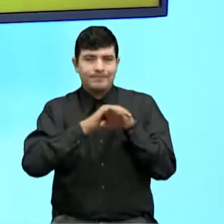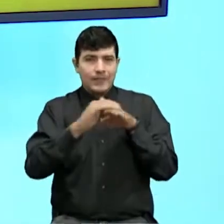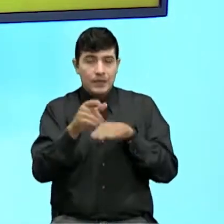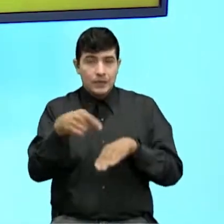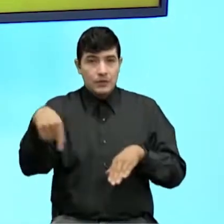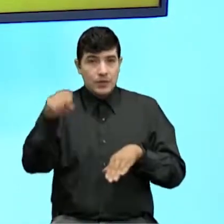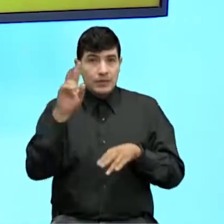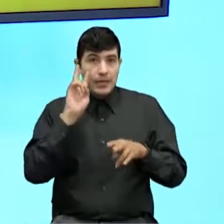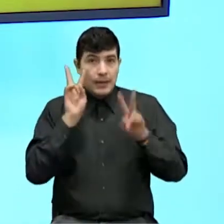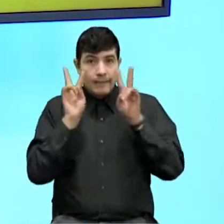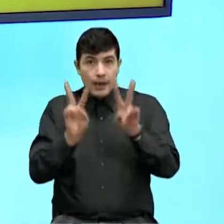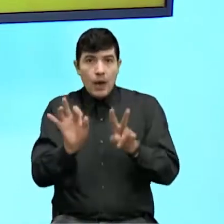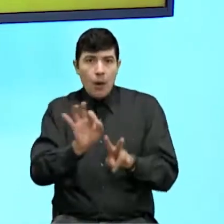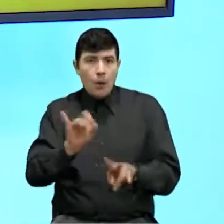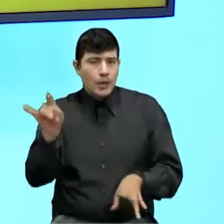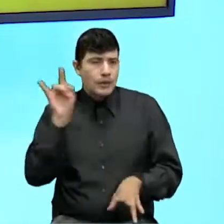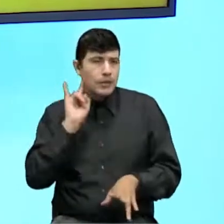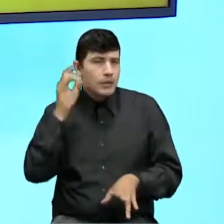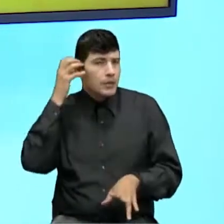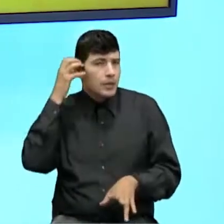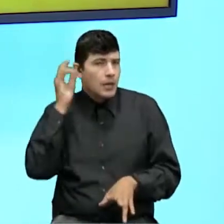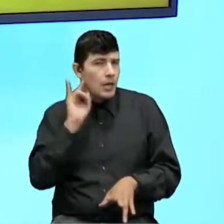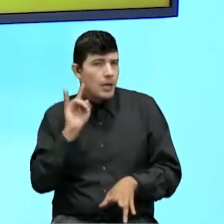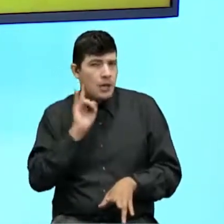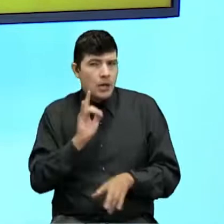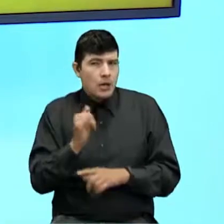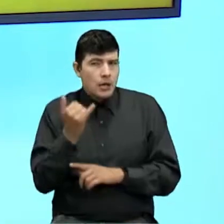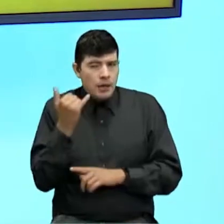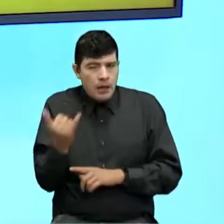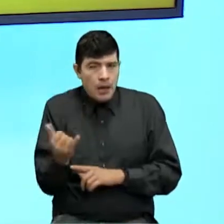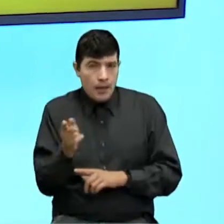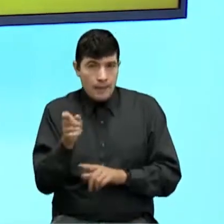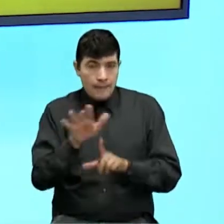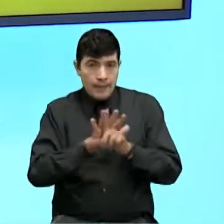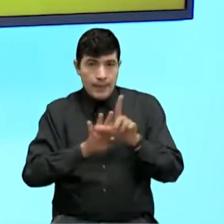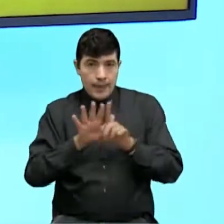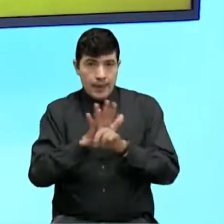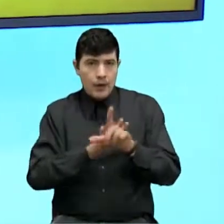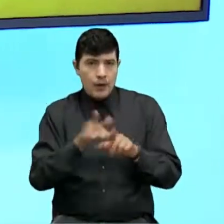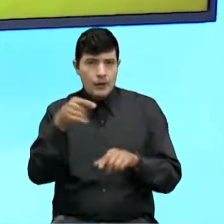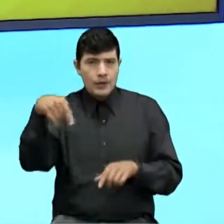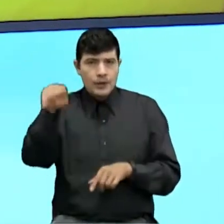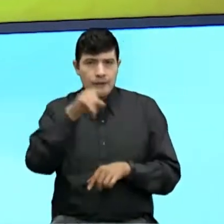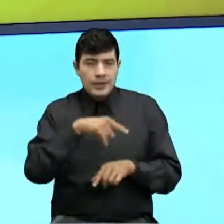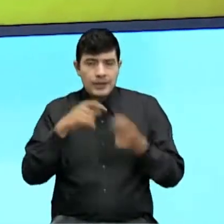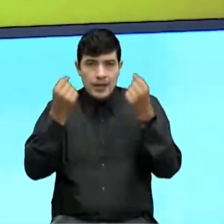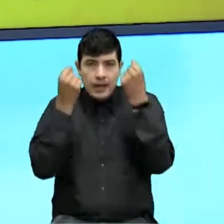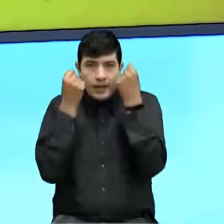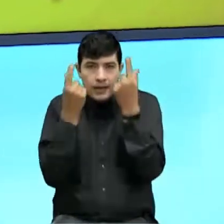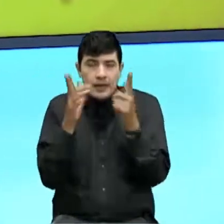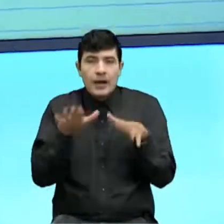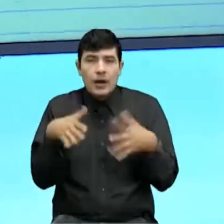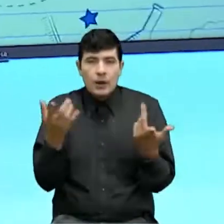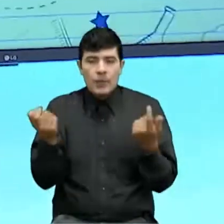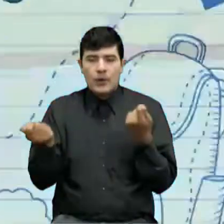y escuchen el siguiente videito y entiendan un poco más de cómo minimizar la intolerancia.